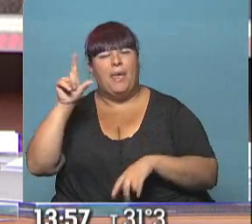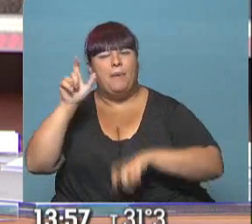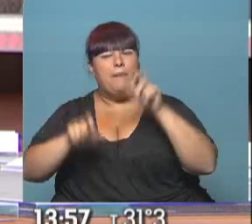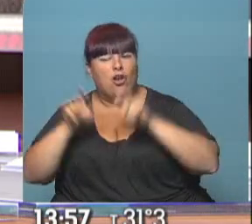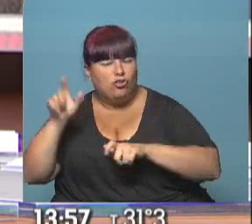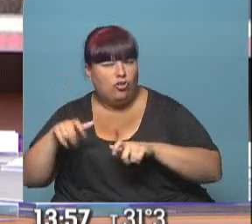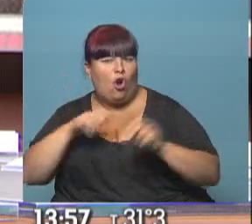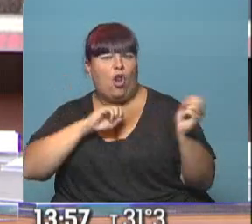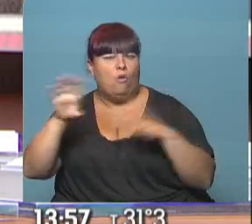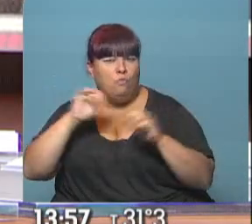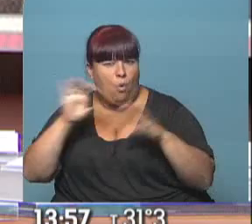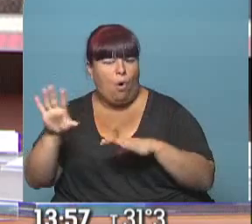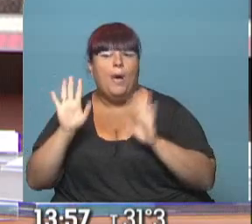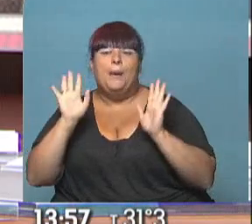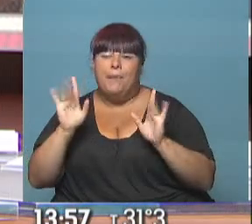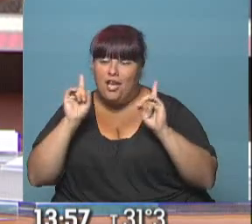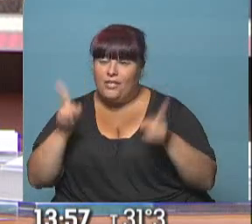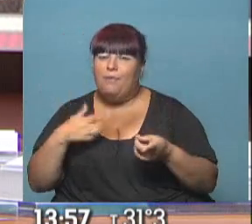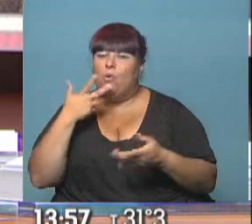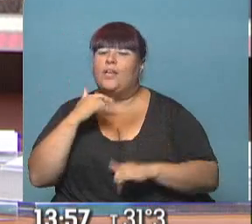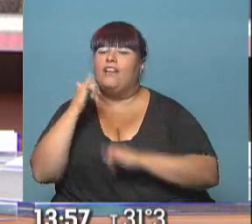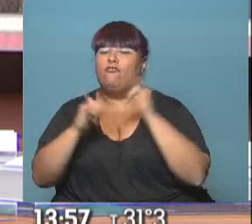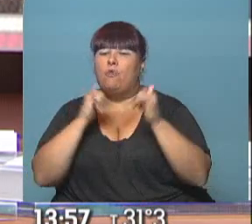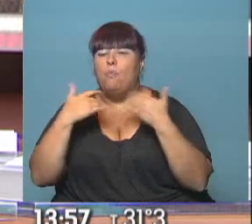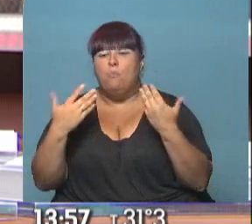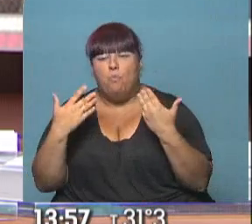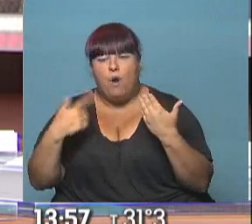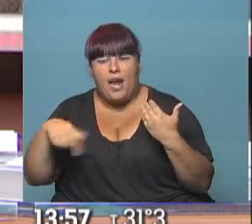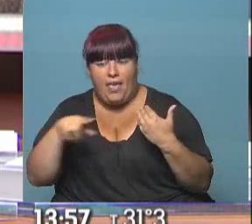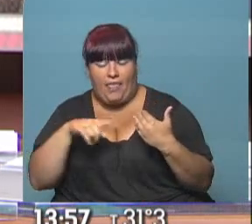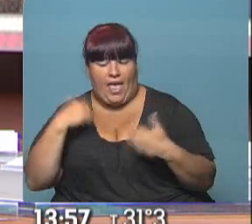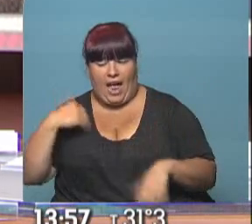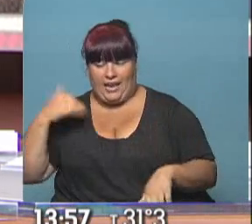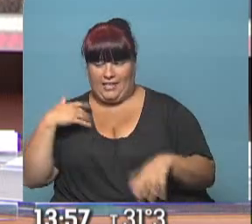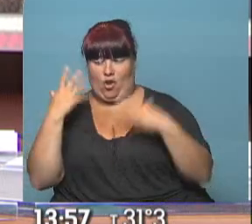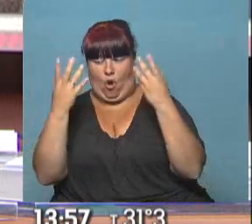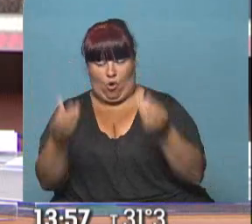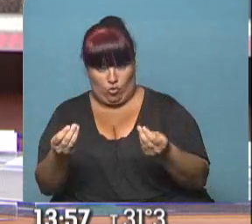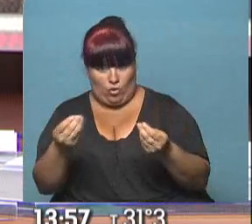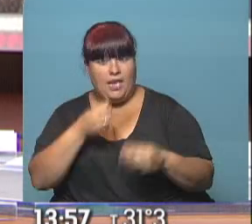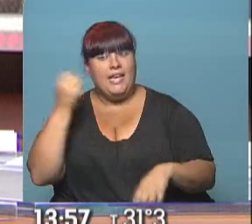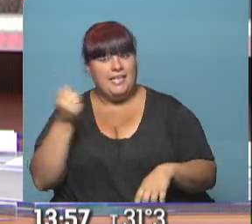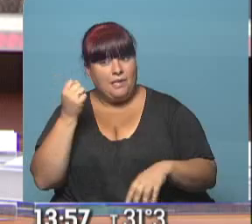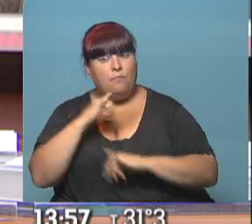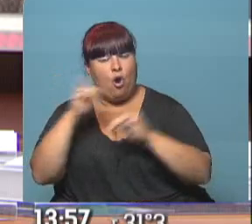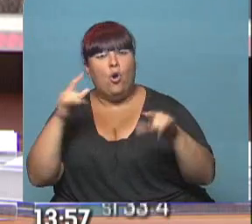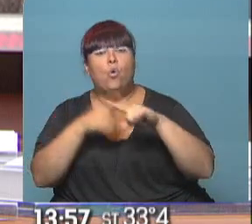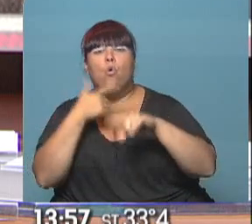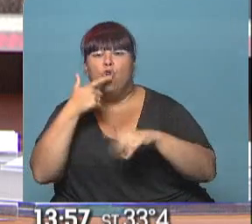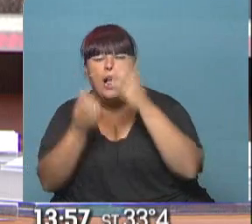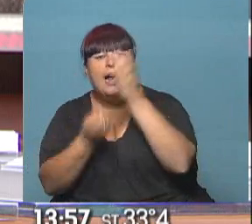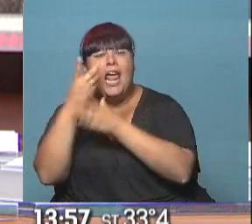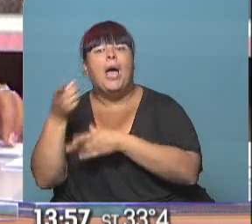personas que están evacuadas, pero queríamos también brindar, Amalia, la posibilidad que tenemos los argentinos de ayudar. Y vale la pena decir que la Cruz Roja fue